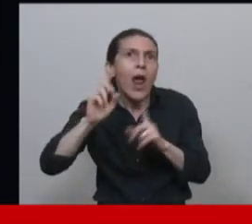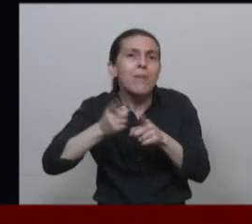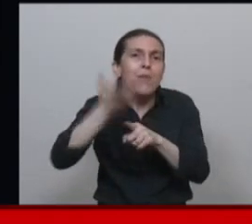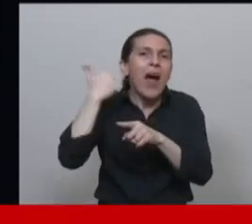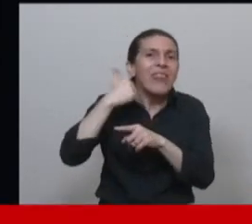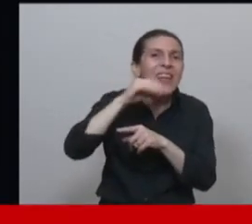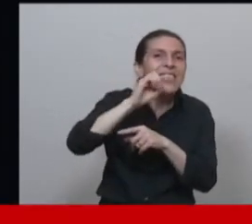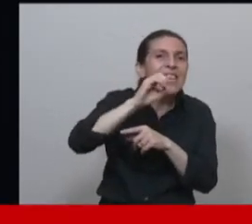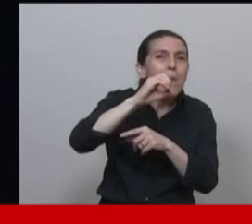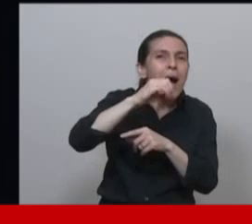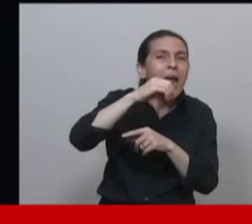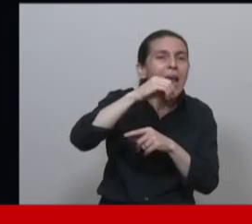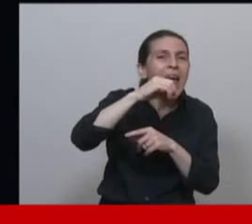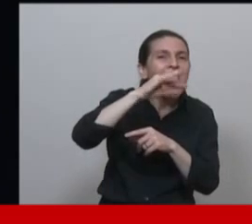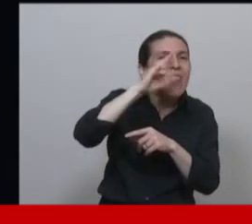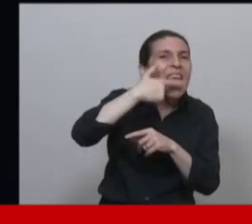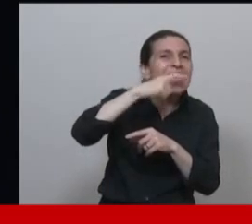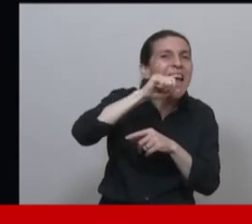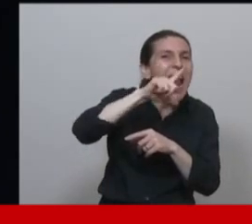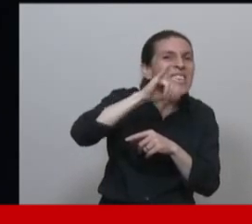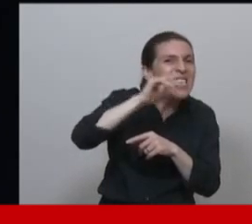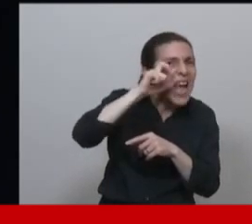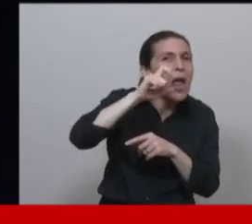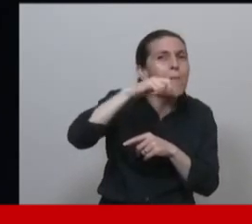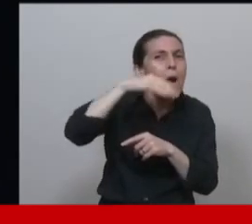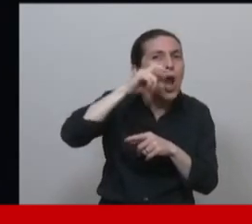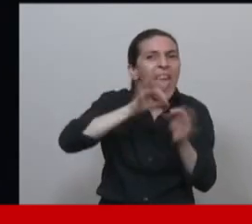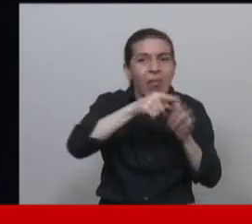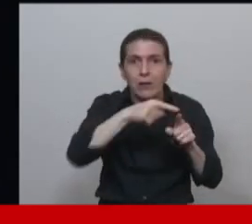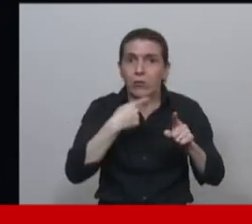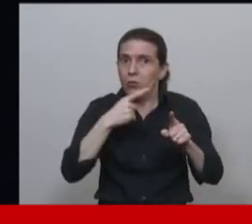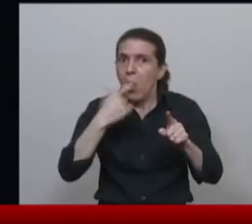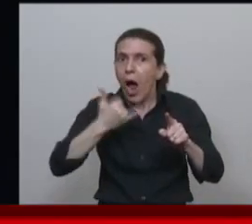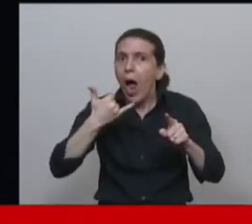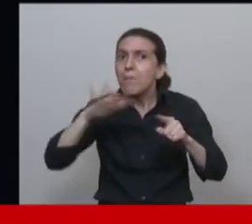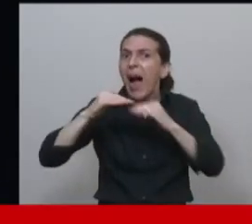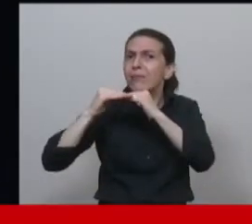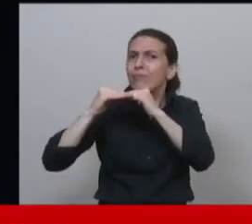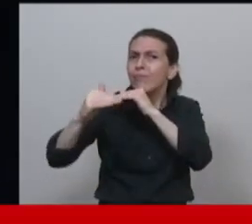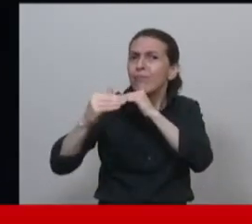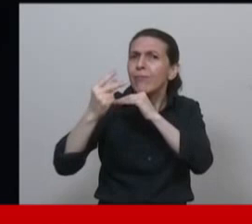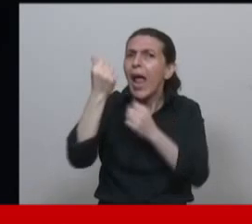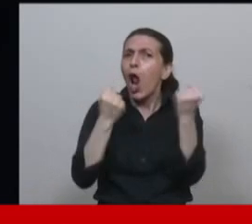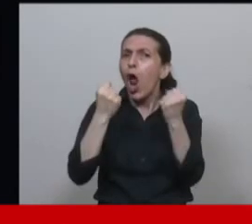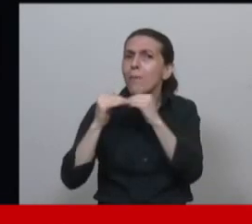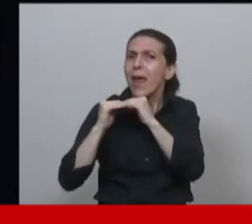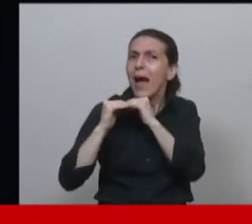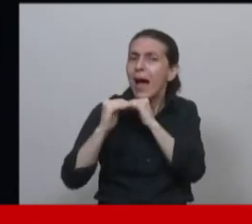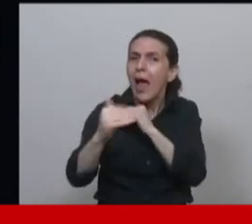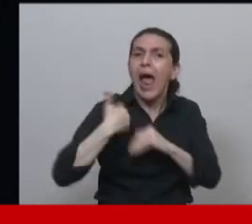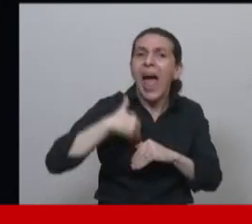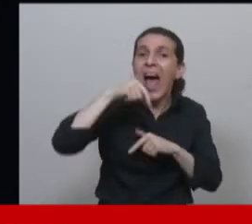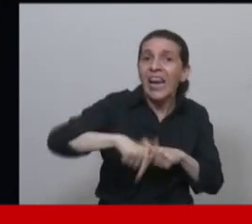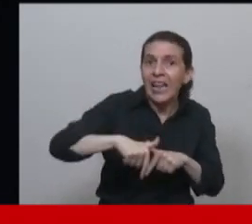llamamos, le han generado mucha inestabilidad macroeconómica y social a la Argentina, han generado